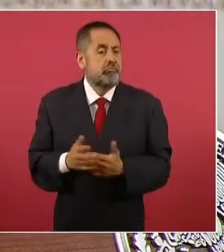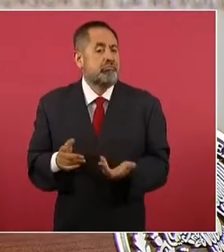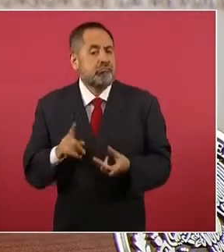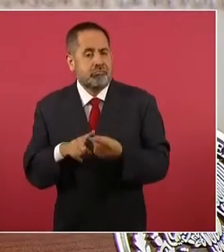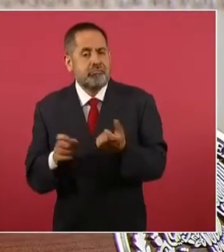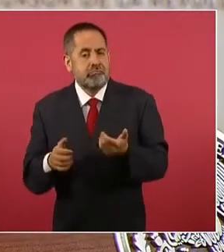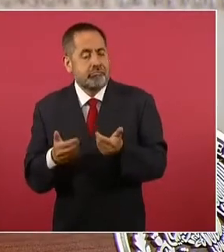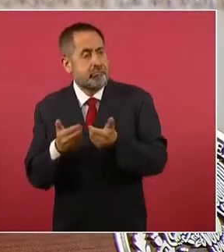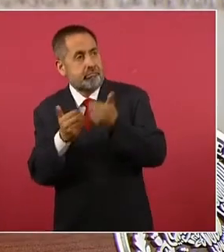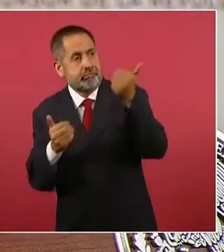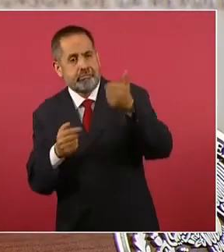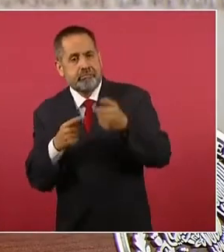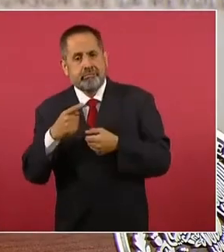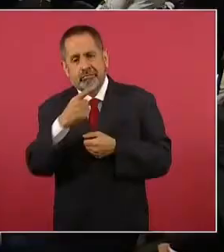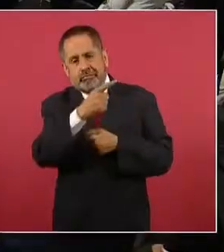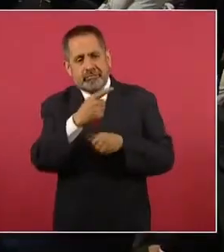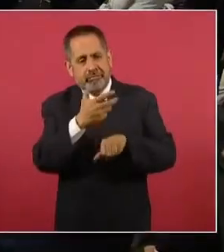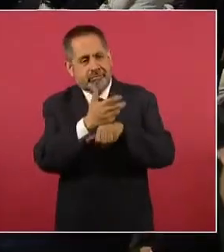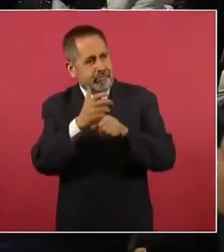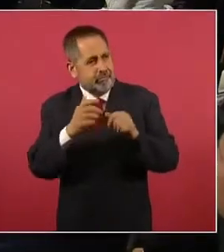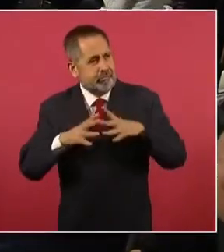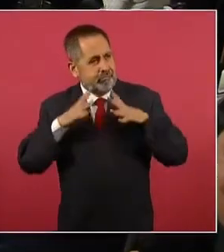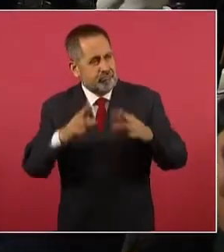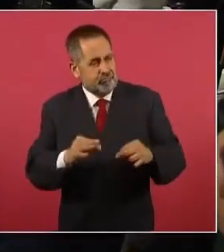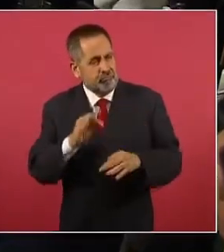Unidos desde su fundación